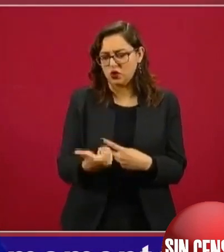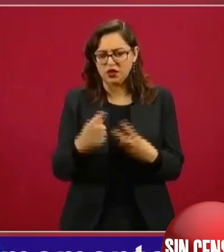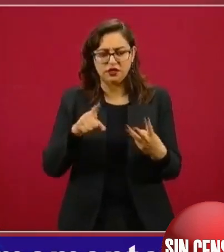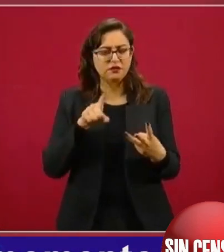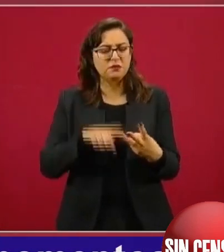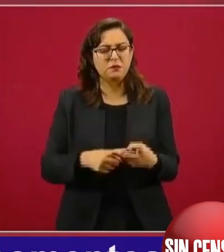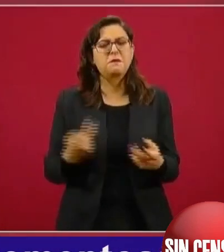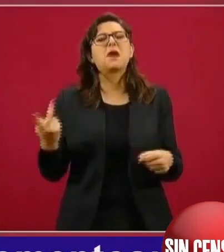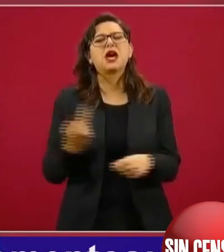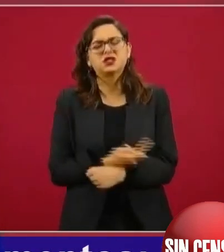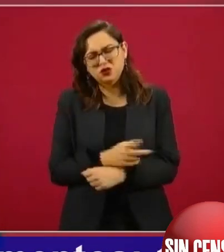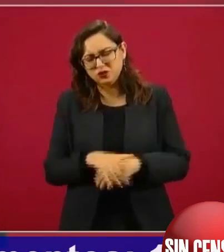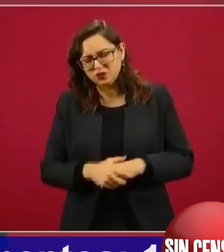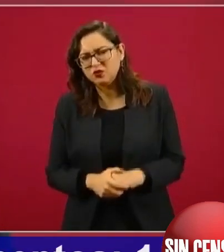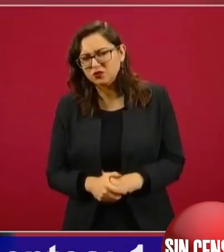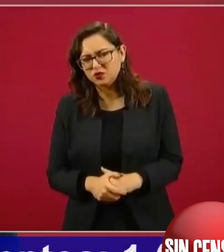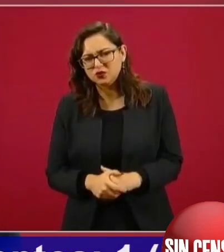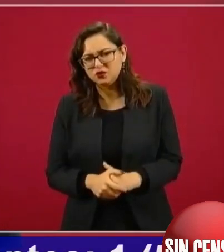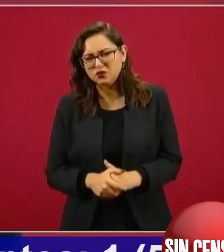Constantemente